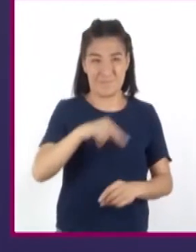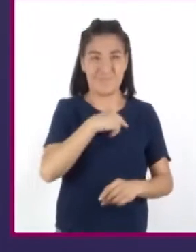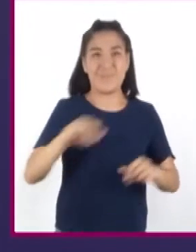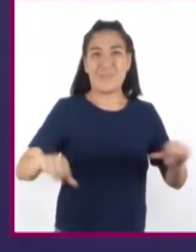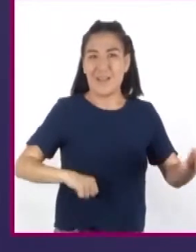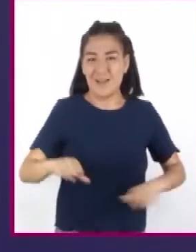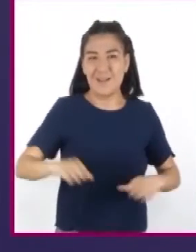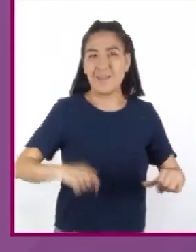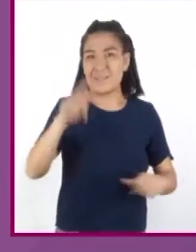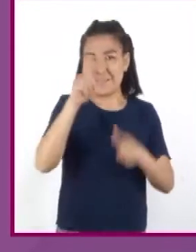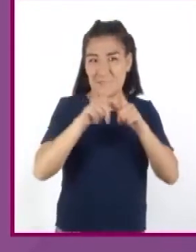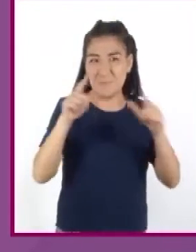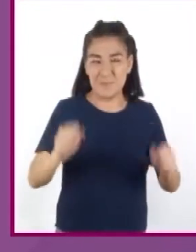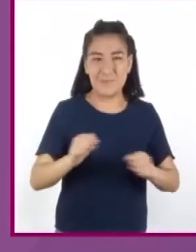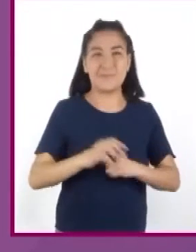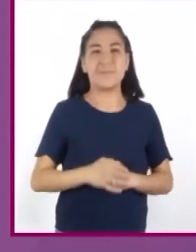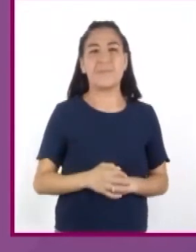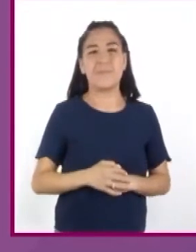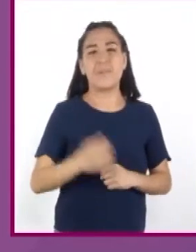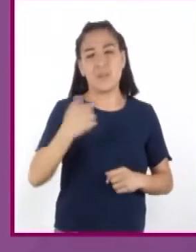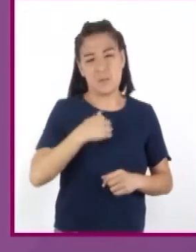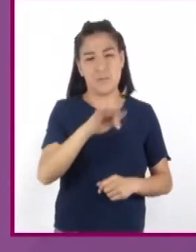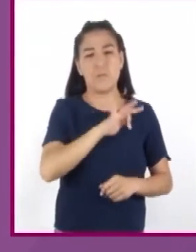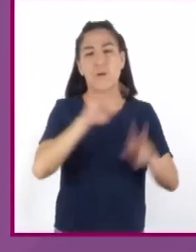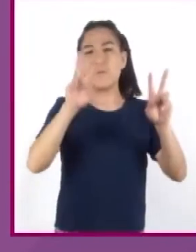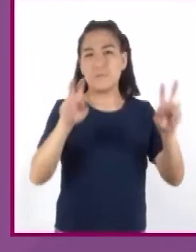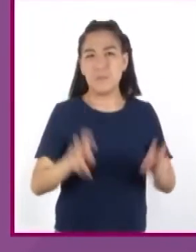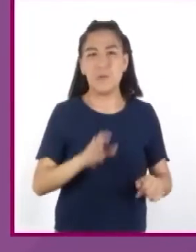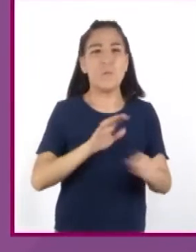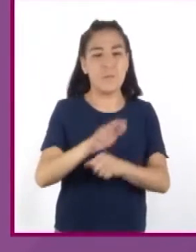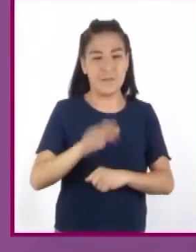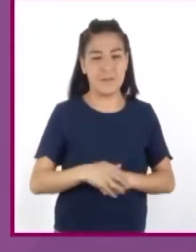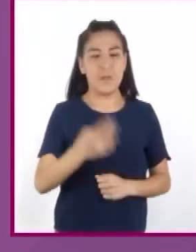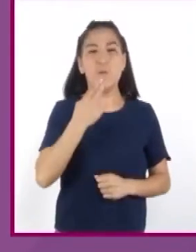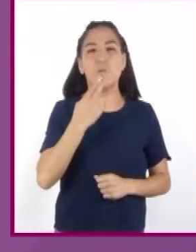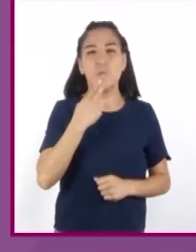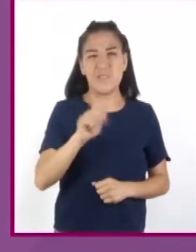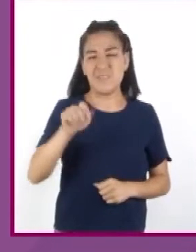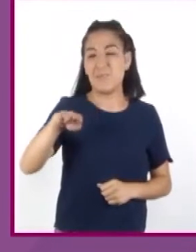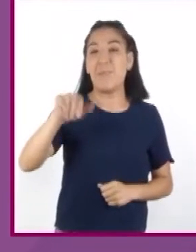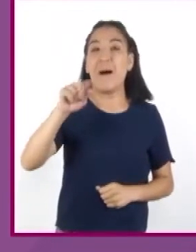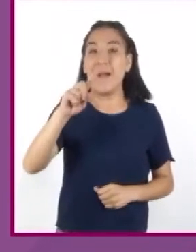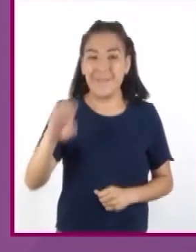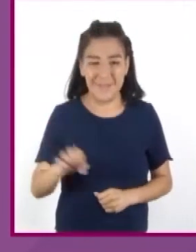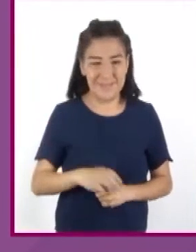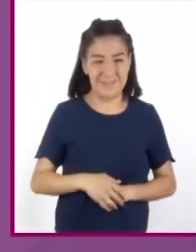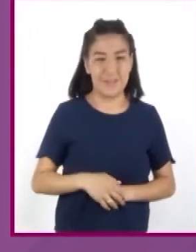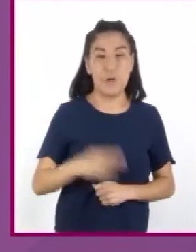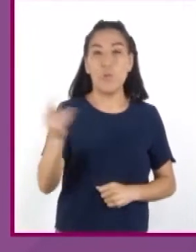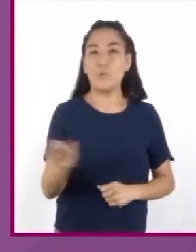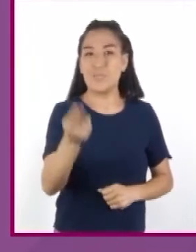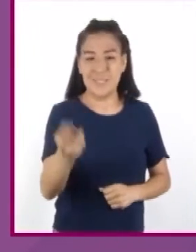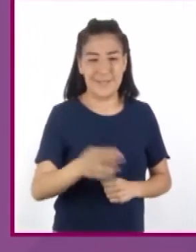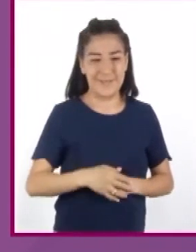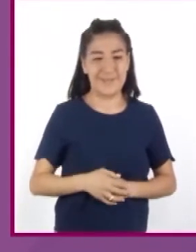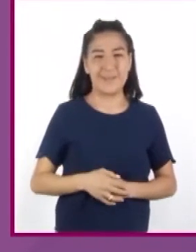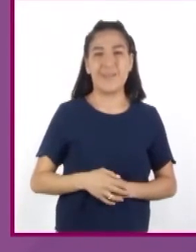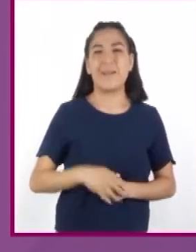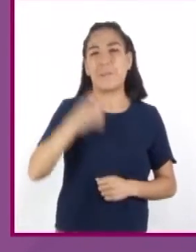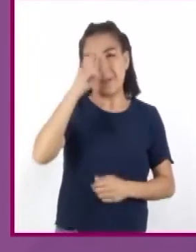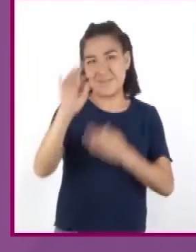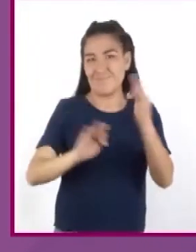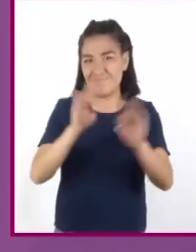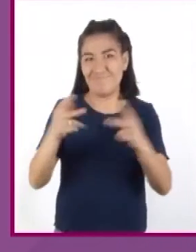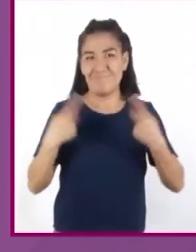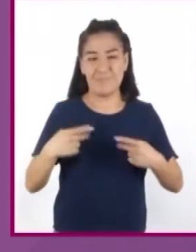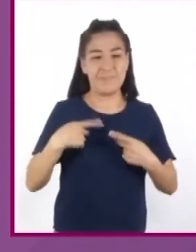conductas lingüísticas? Puedo citar algunos como el uso de la expresión mande, el empleo de usted para tratar a las